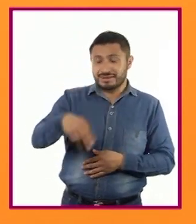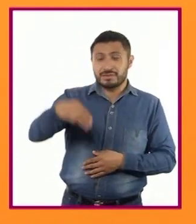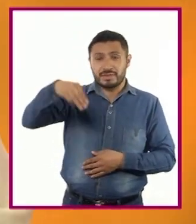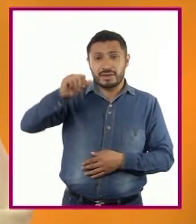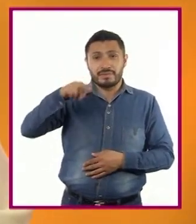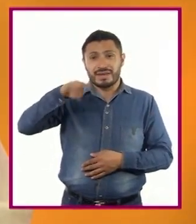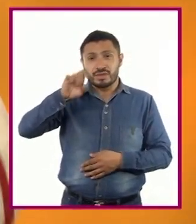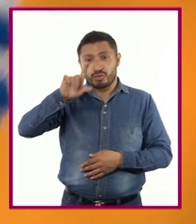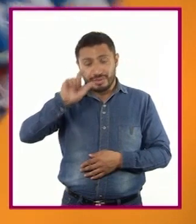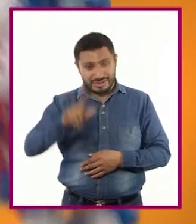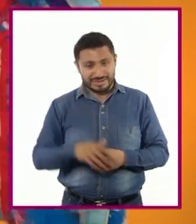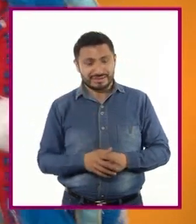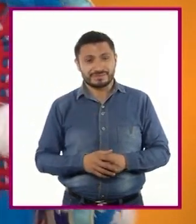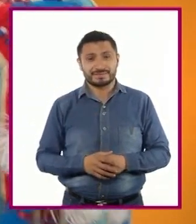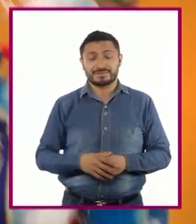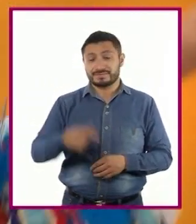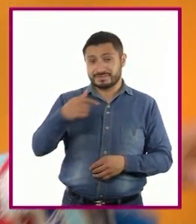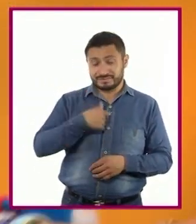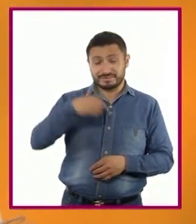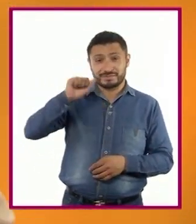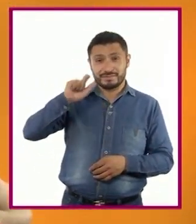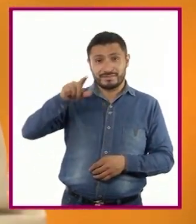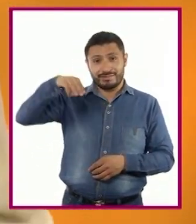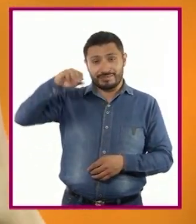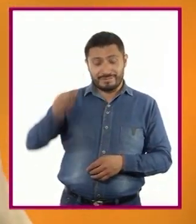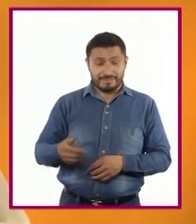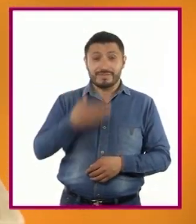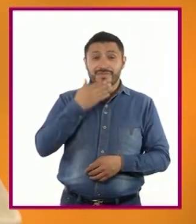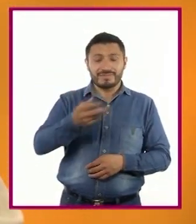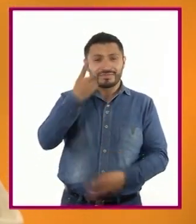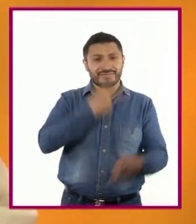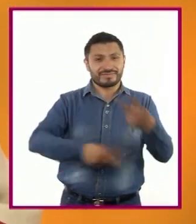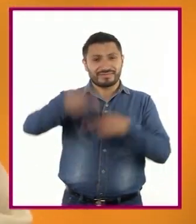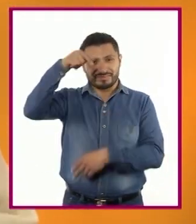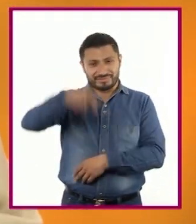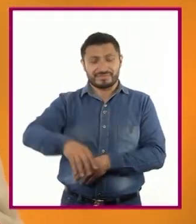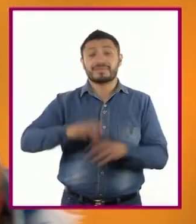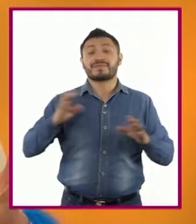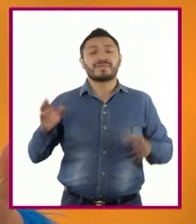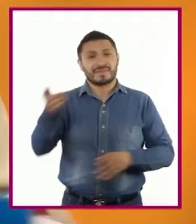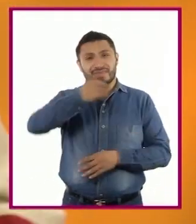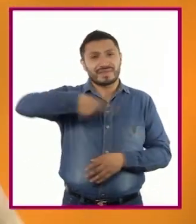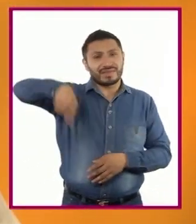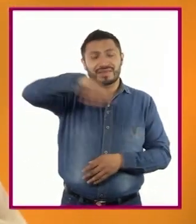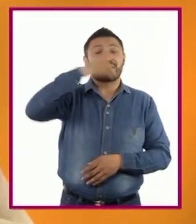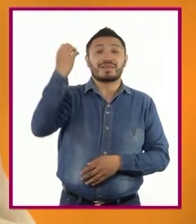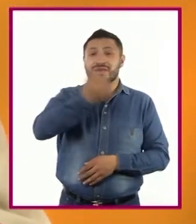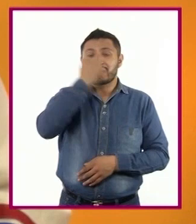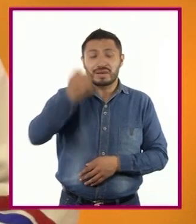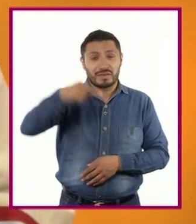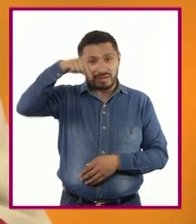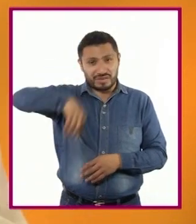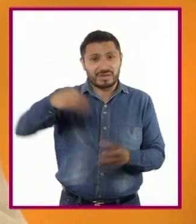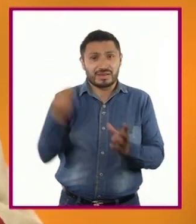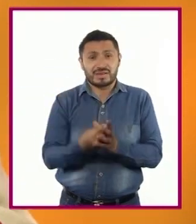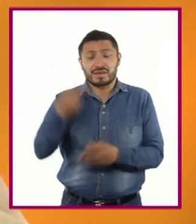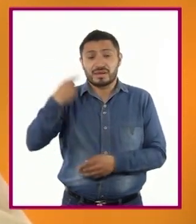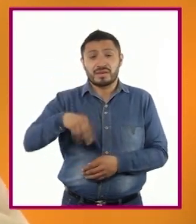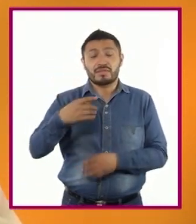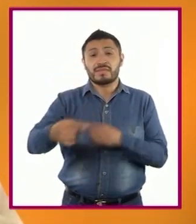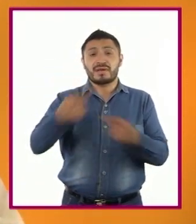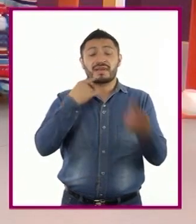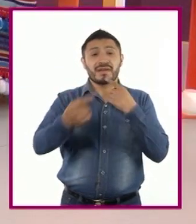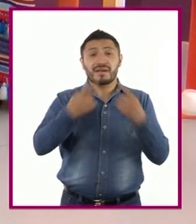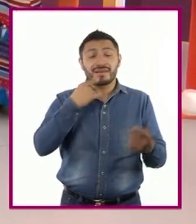Manuel. Soy Alma y les doy la bienvenida a la comunidad escolar a esta sesión llamada Debates al